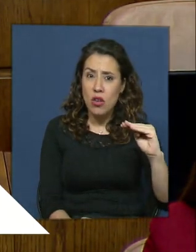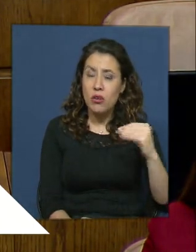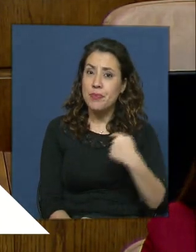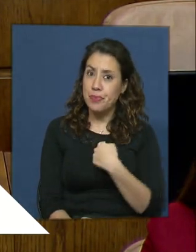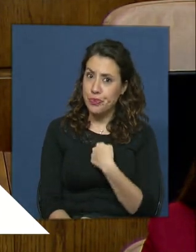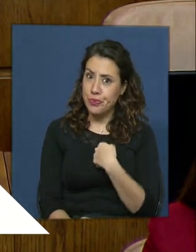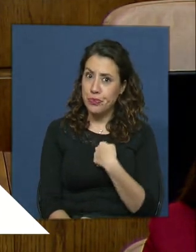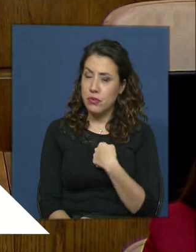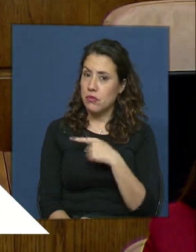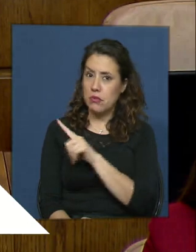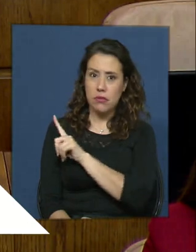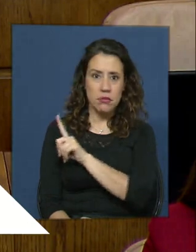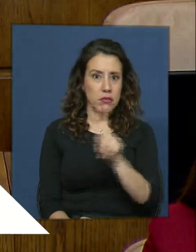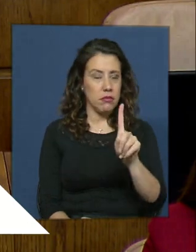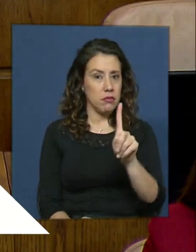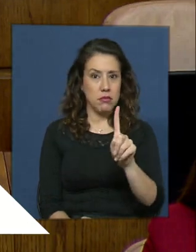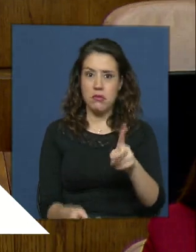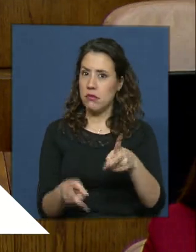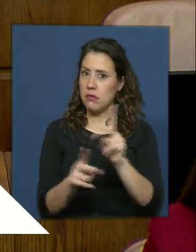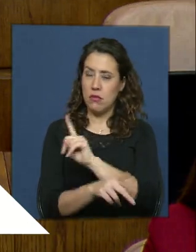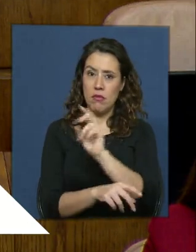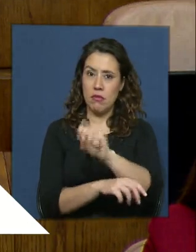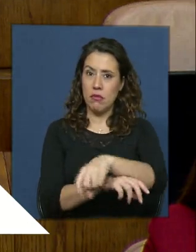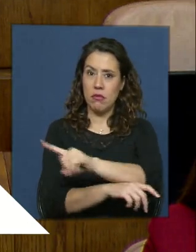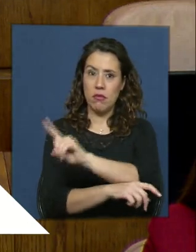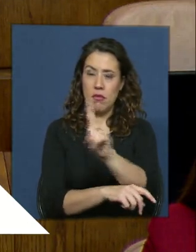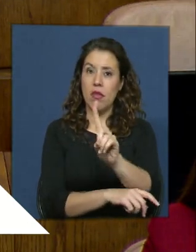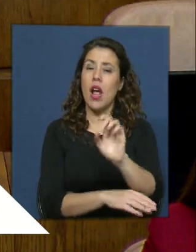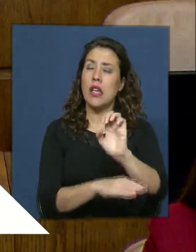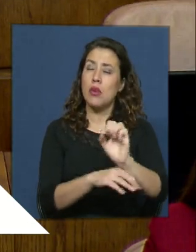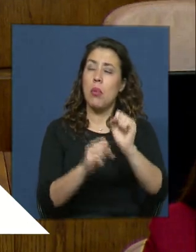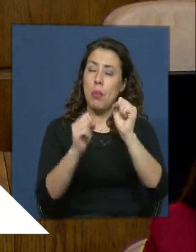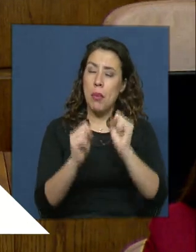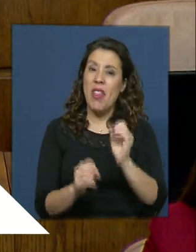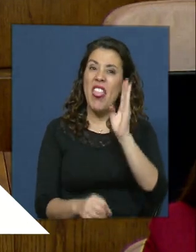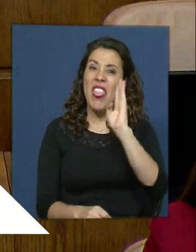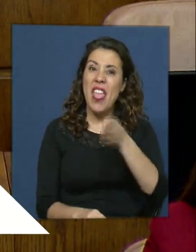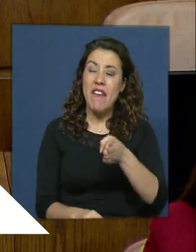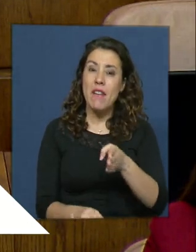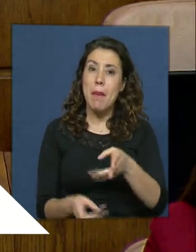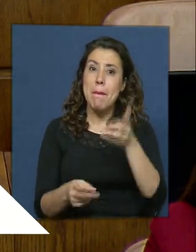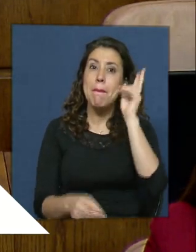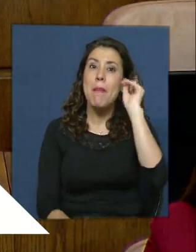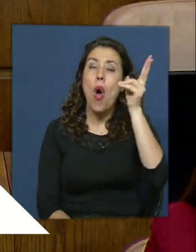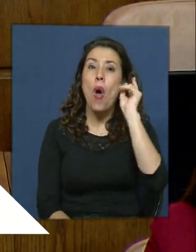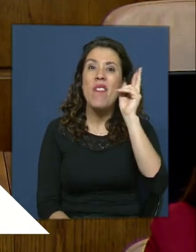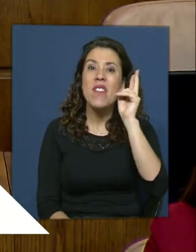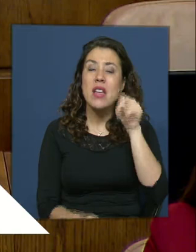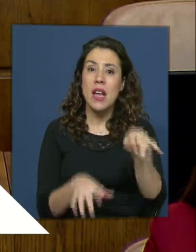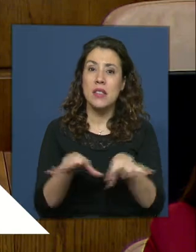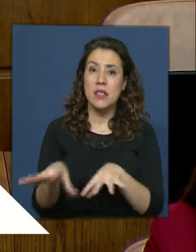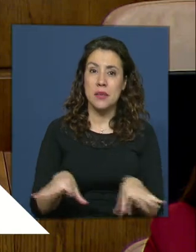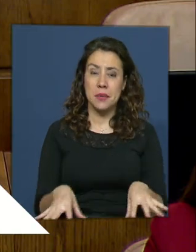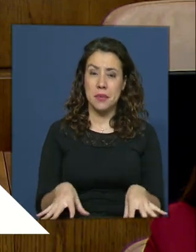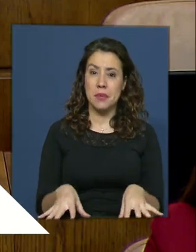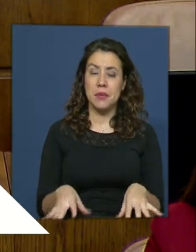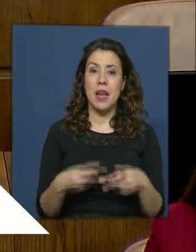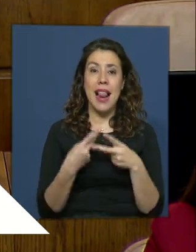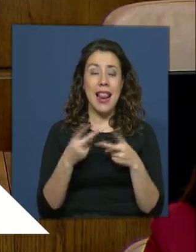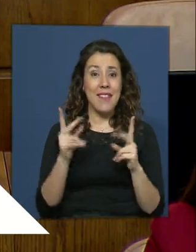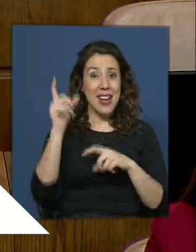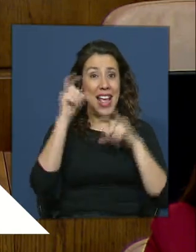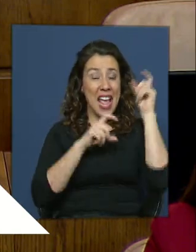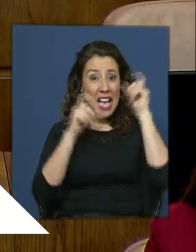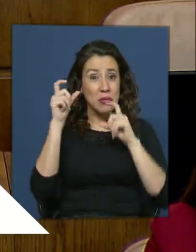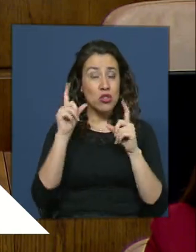Yo, al menos, no estoy dispuesto. Yo creo que el Estado puede y debe prohibir este tipo de actos. La libertad de expresión